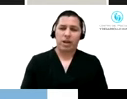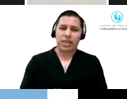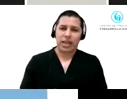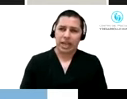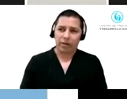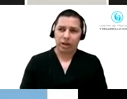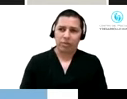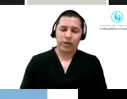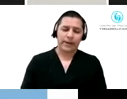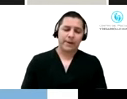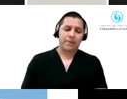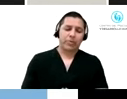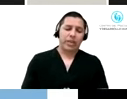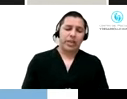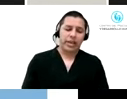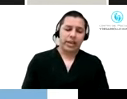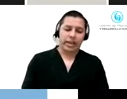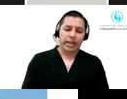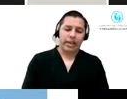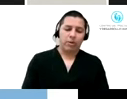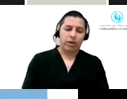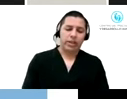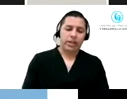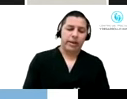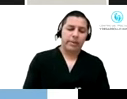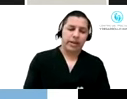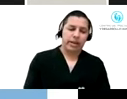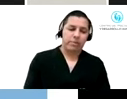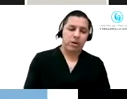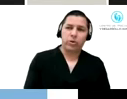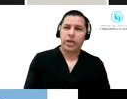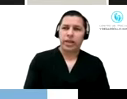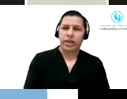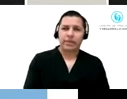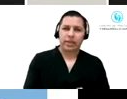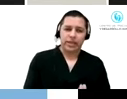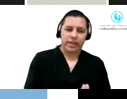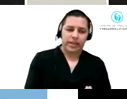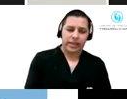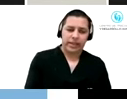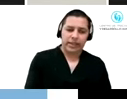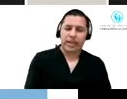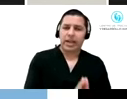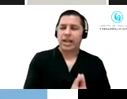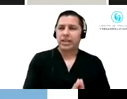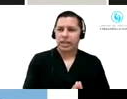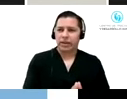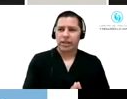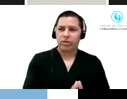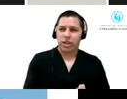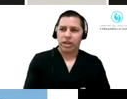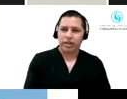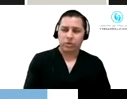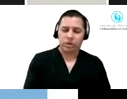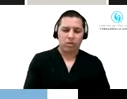han dado más al lado de la mujer, y labores de proveeduría, de estar en la calle